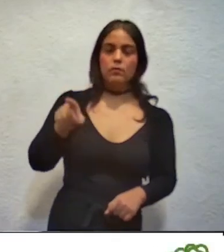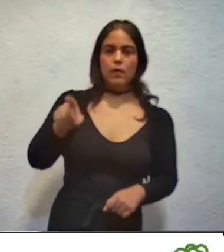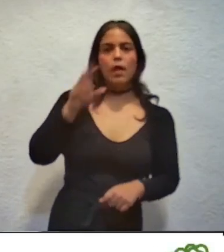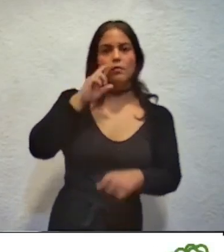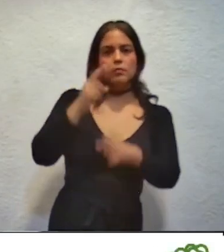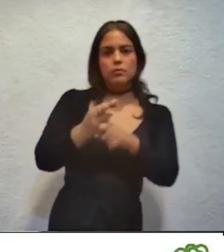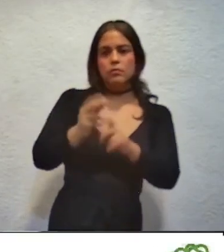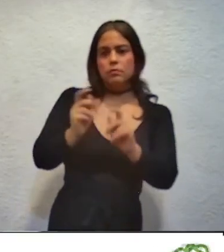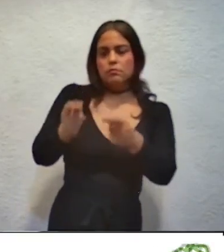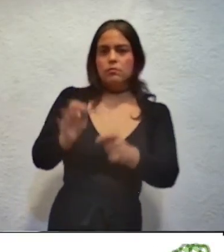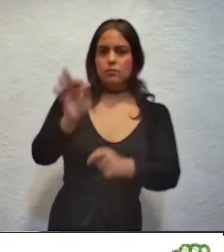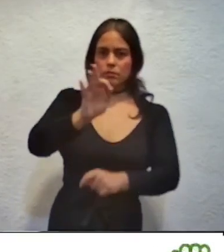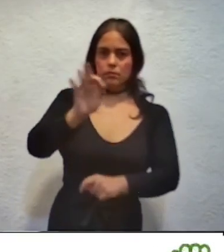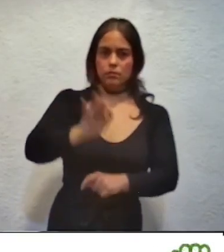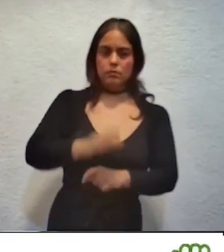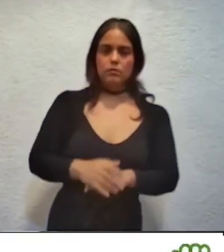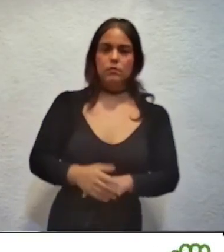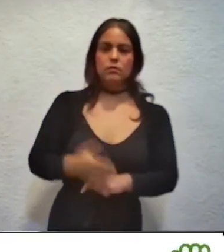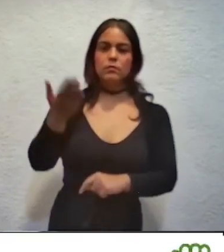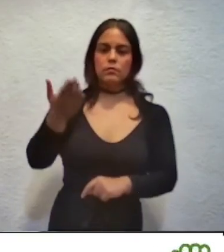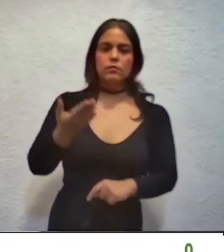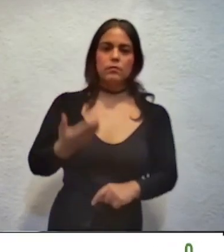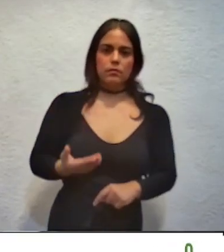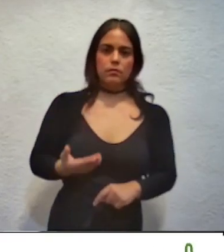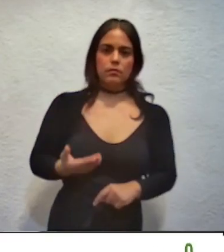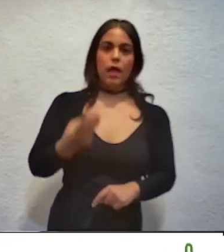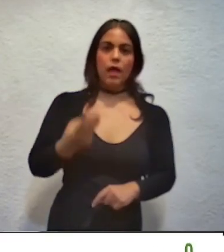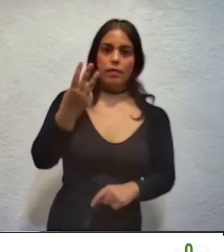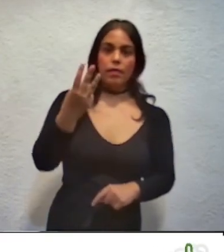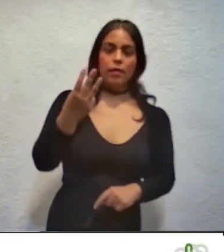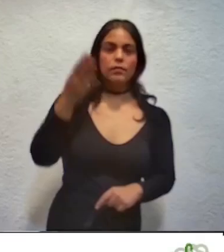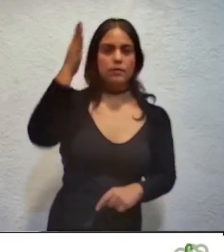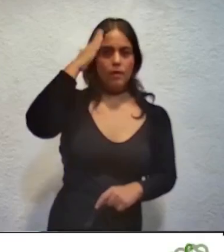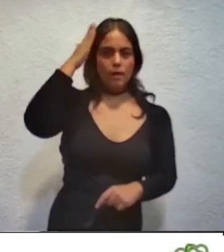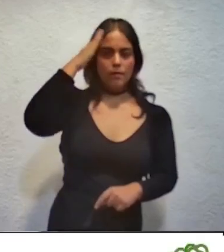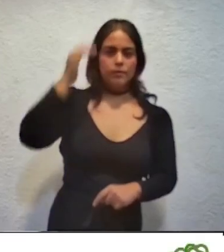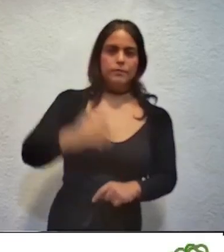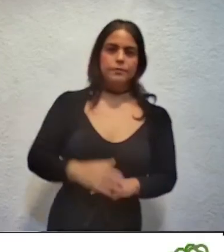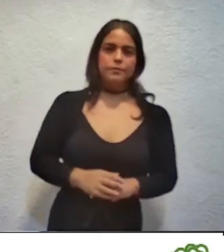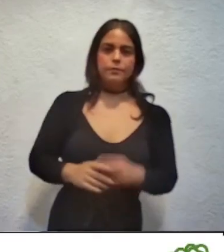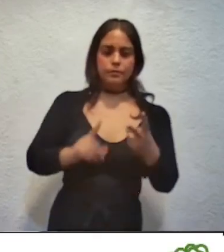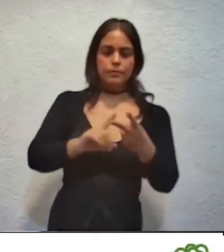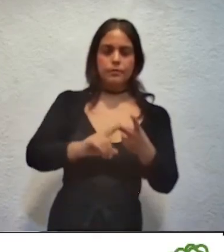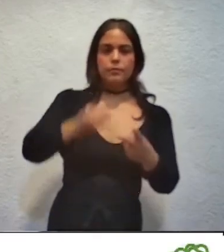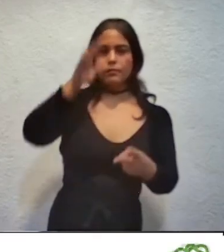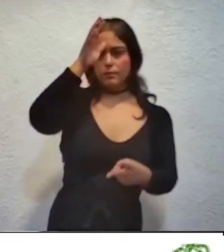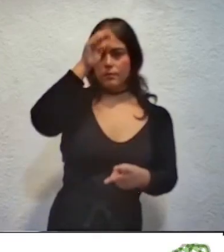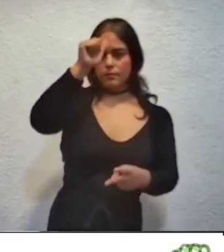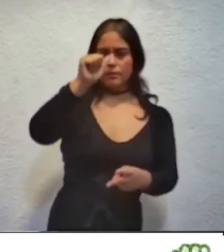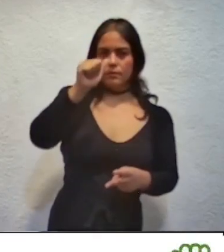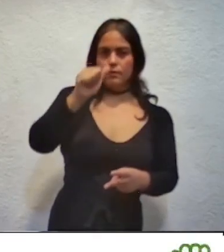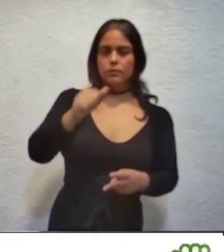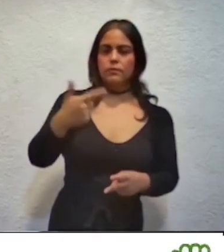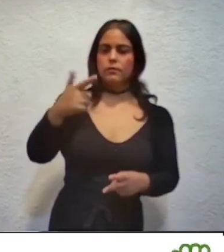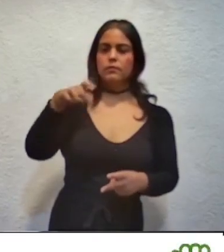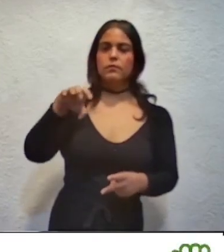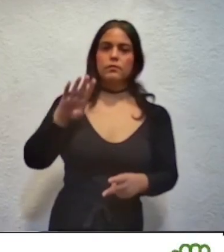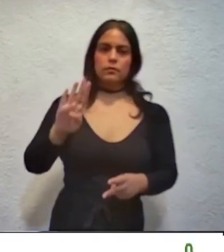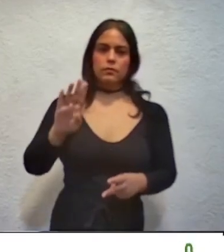responsable. Asunto que fue turnado a la ponencia número 3. El asunto número 2 es un acuerdo plenario derivado del JET